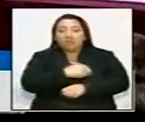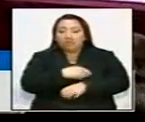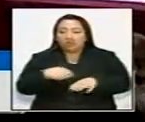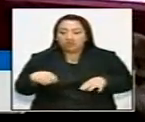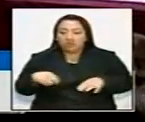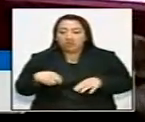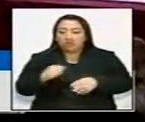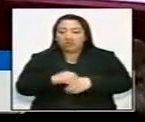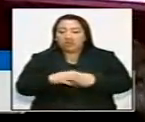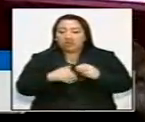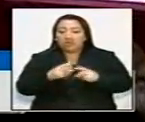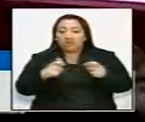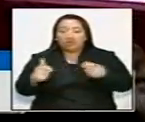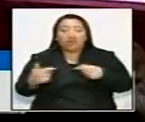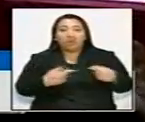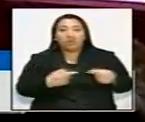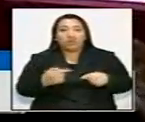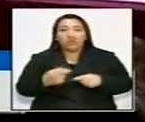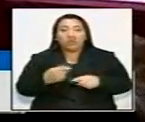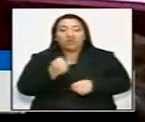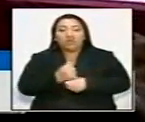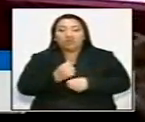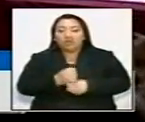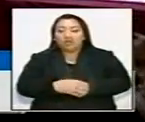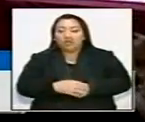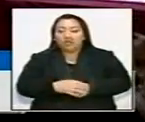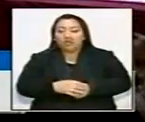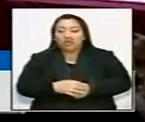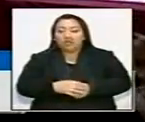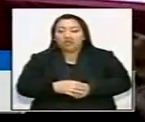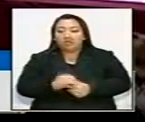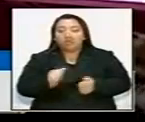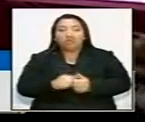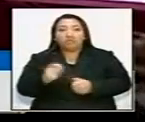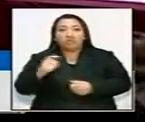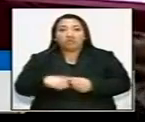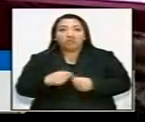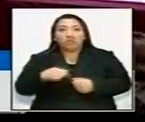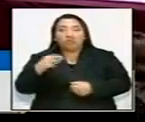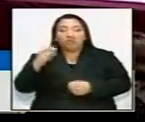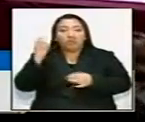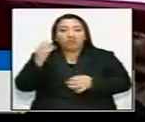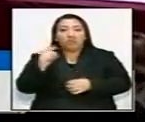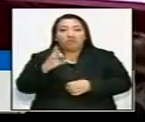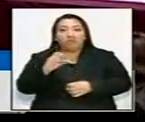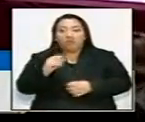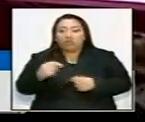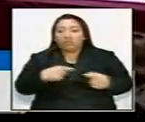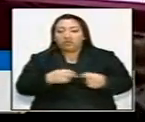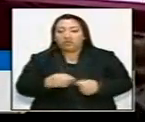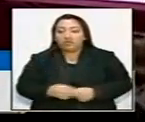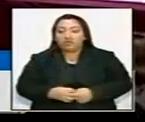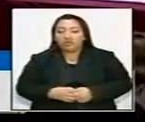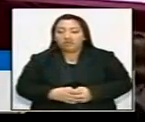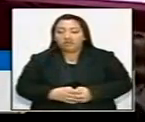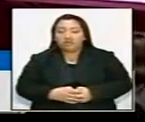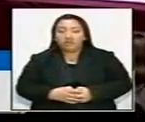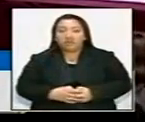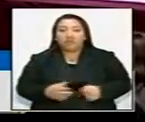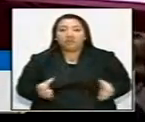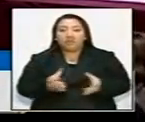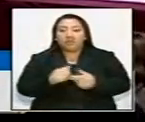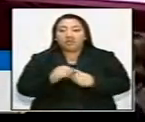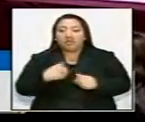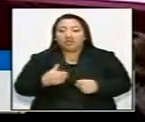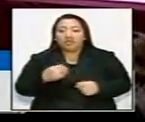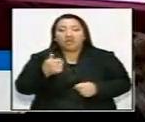profesional en el campo de competitividad y productividad y por su participación como ponente en el foro de competitividad promovido por